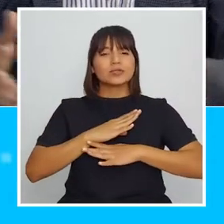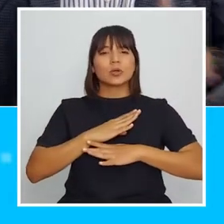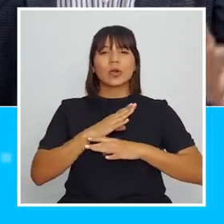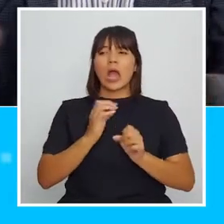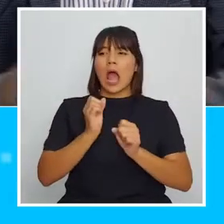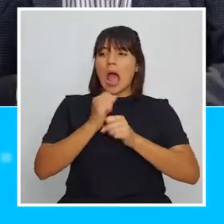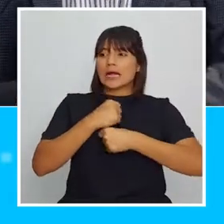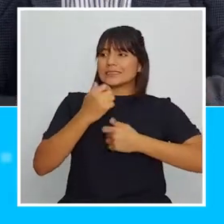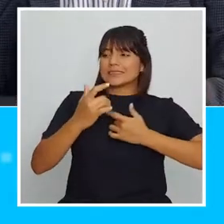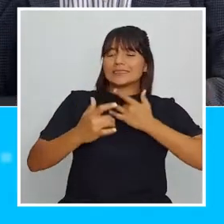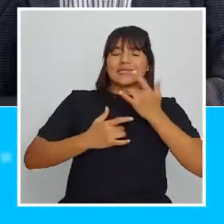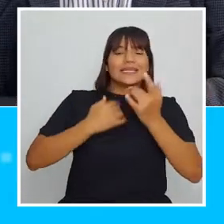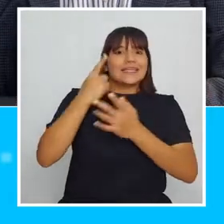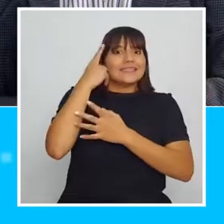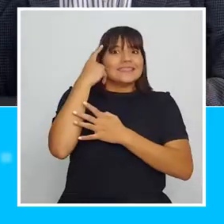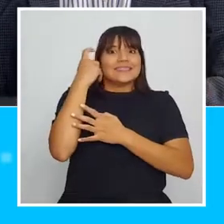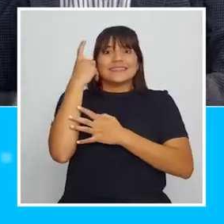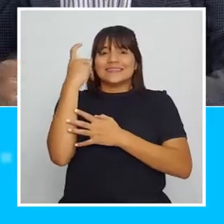la ilusión,